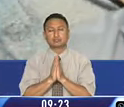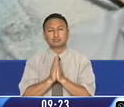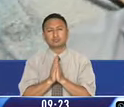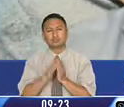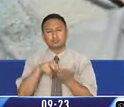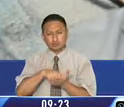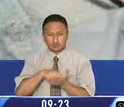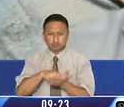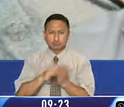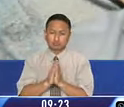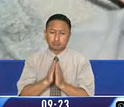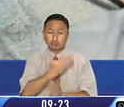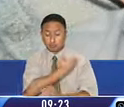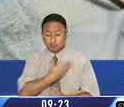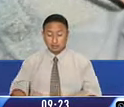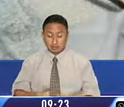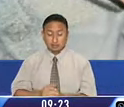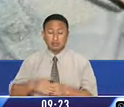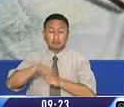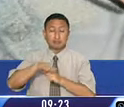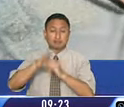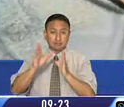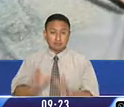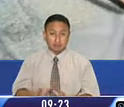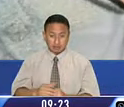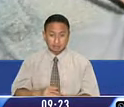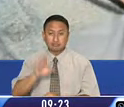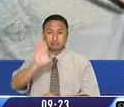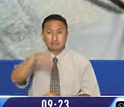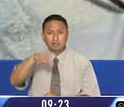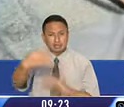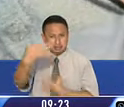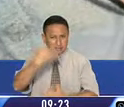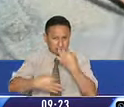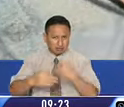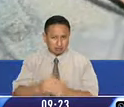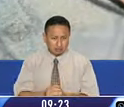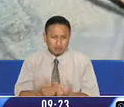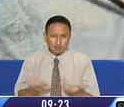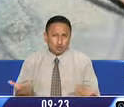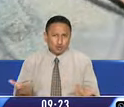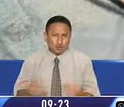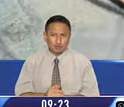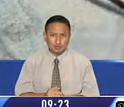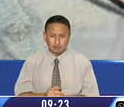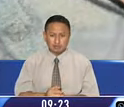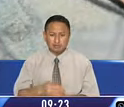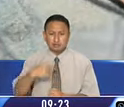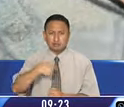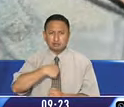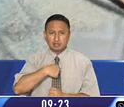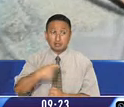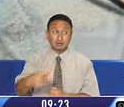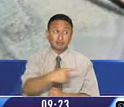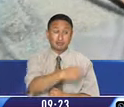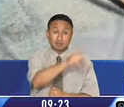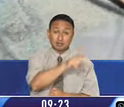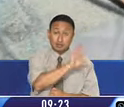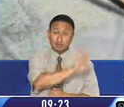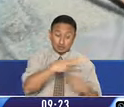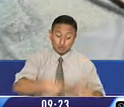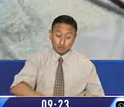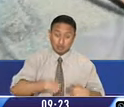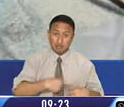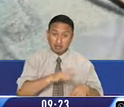favor, presidente, canciller, explícame cómo que cuando sabemos que estamos jugando con la vida de un ciudadano